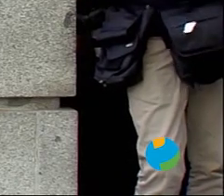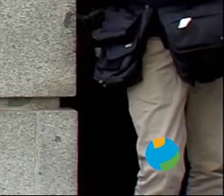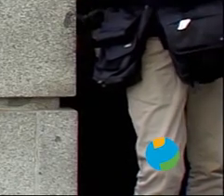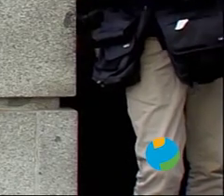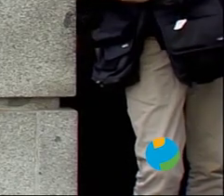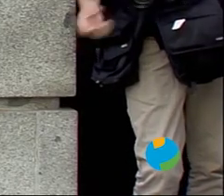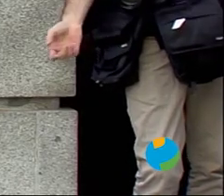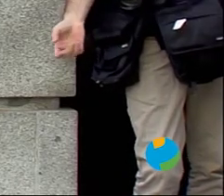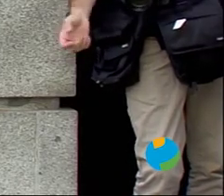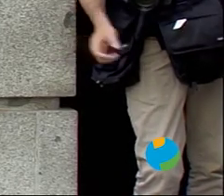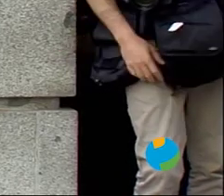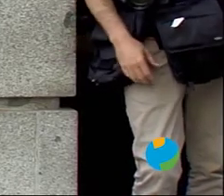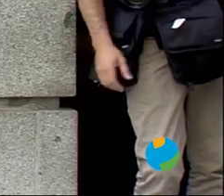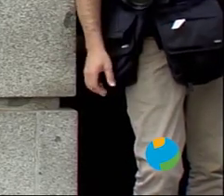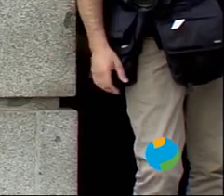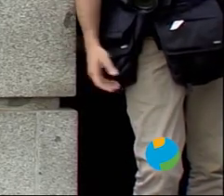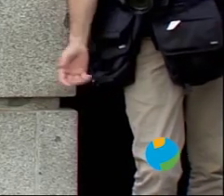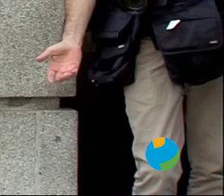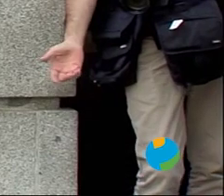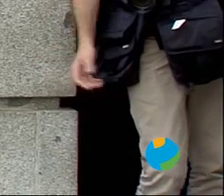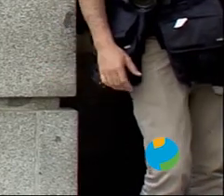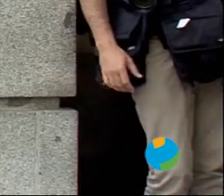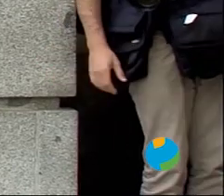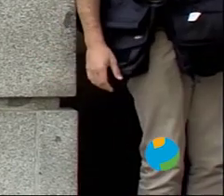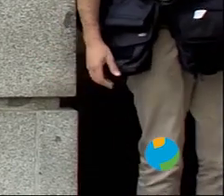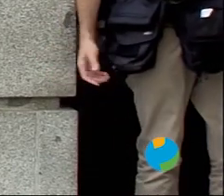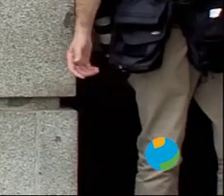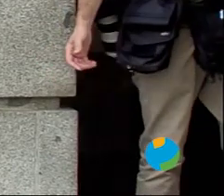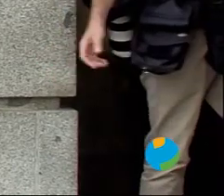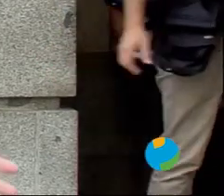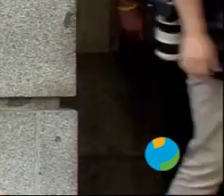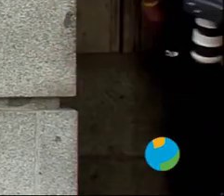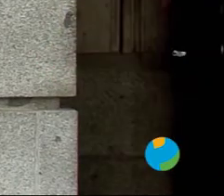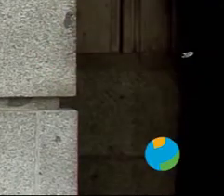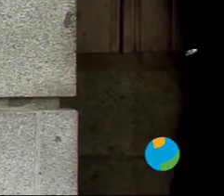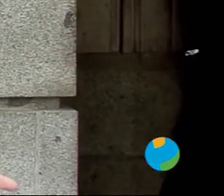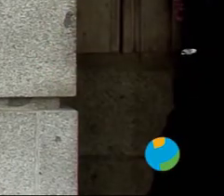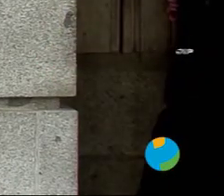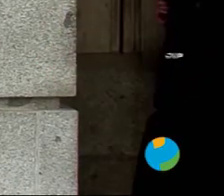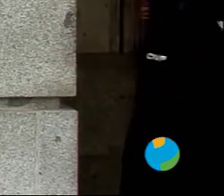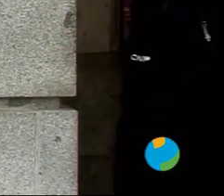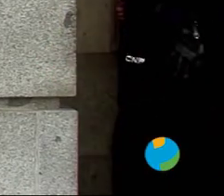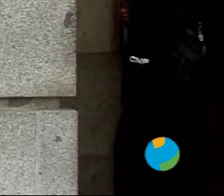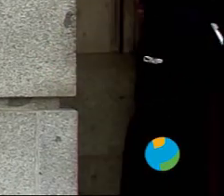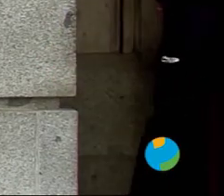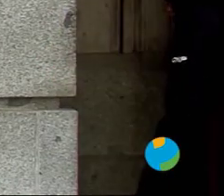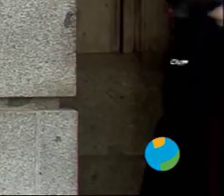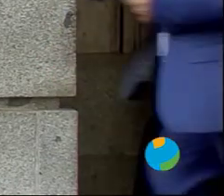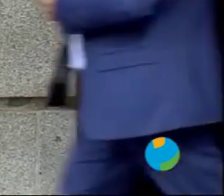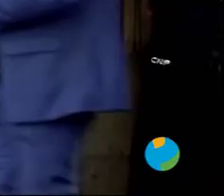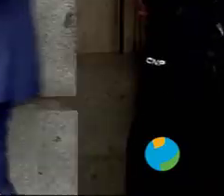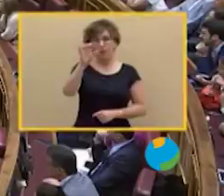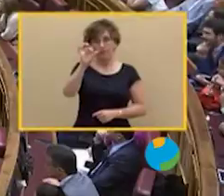que otra persona, para ellos muy importante en su liderazgo, estuviera en un rango importante en el gobierno. Eso